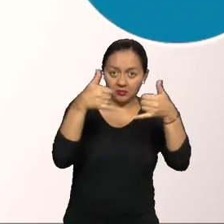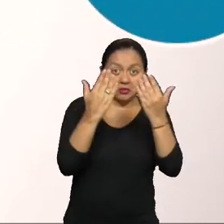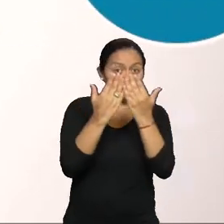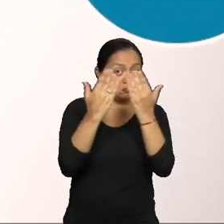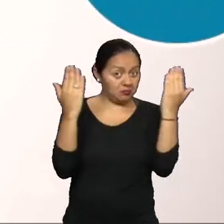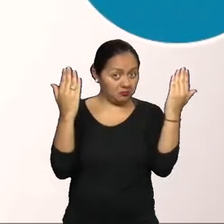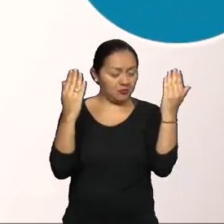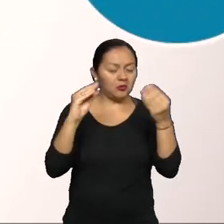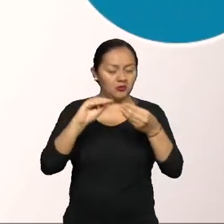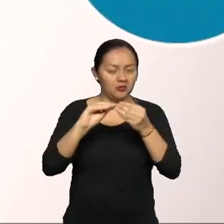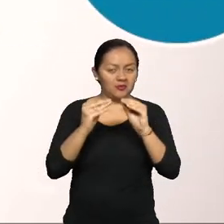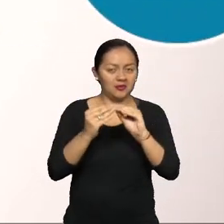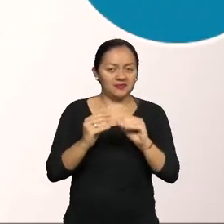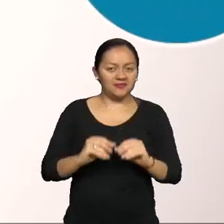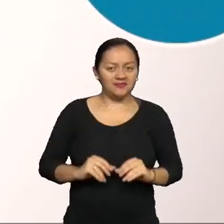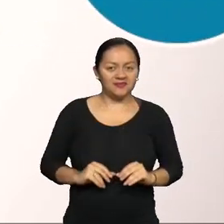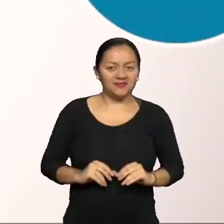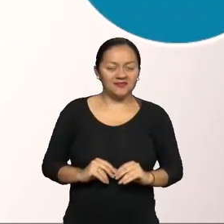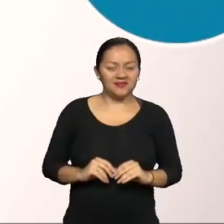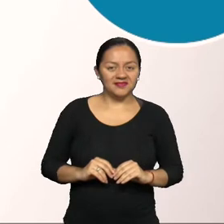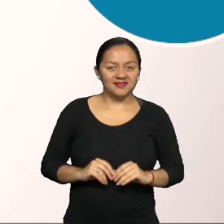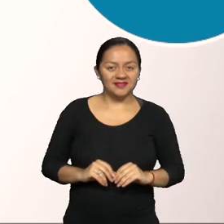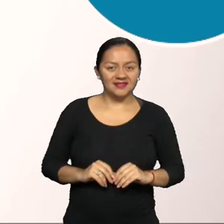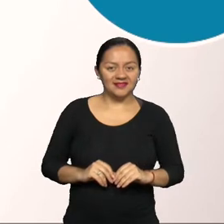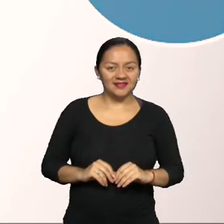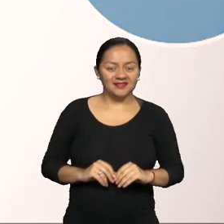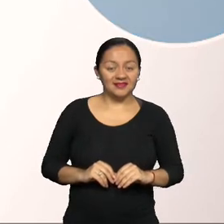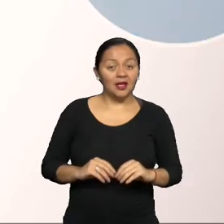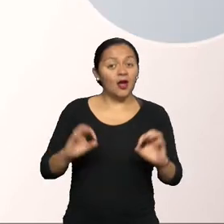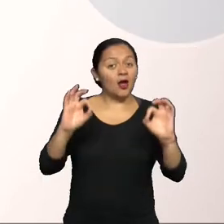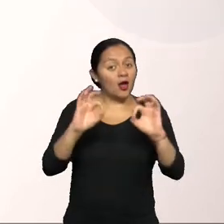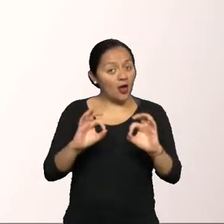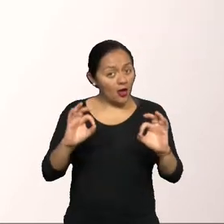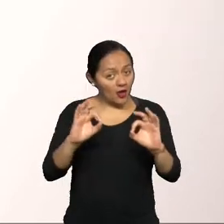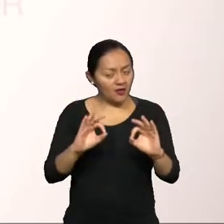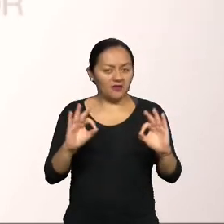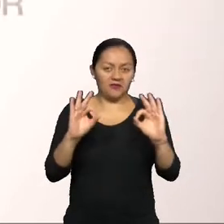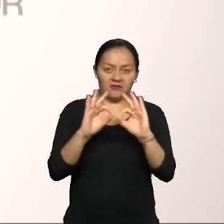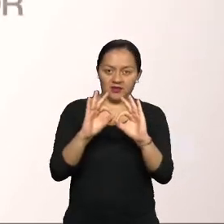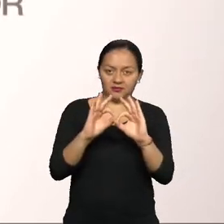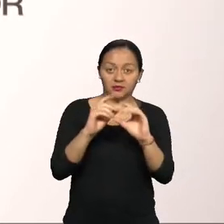-902-640 o a sus redes sociales.